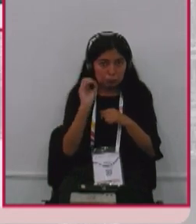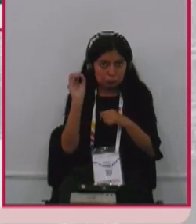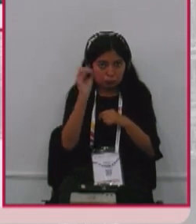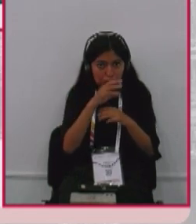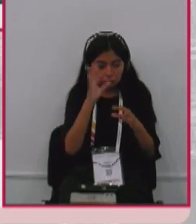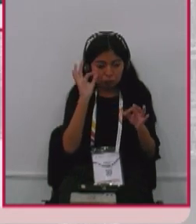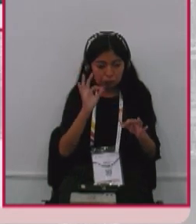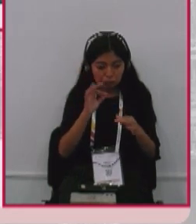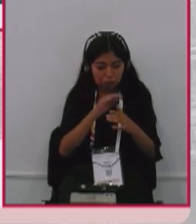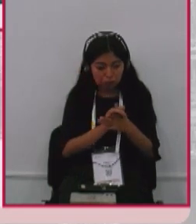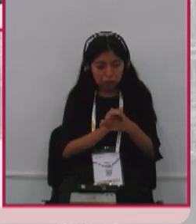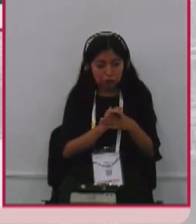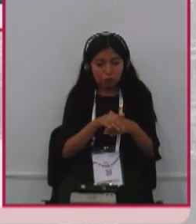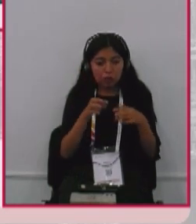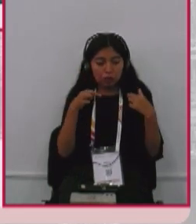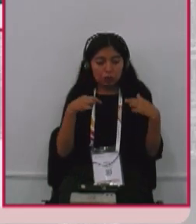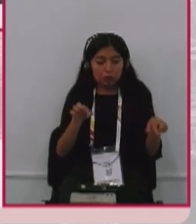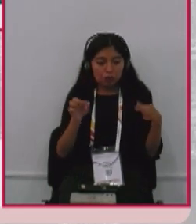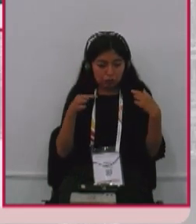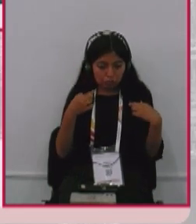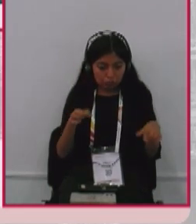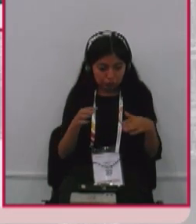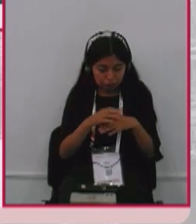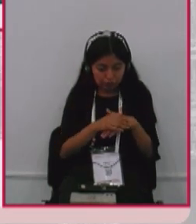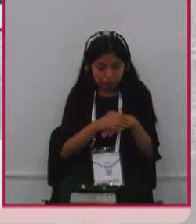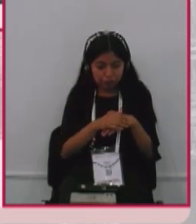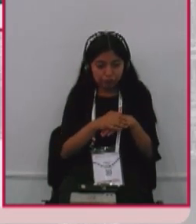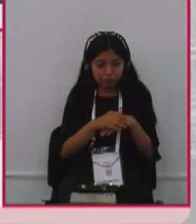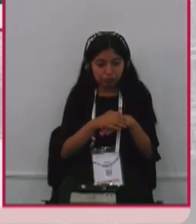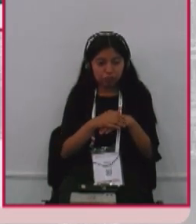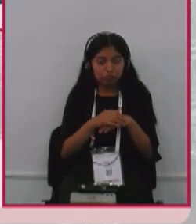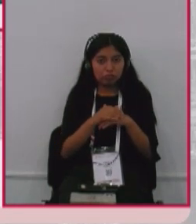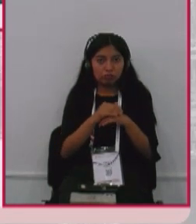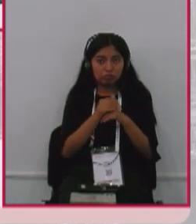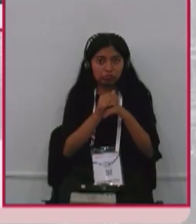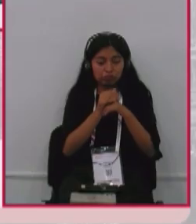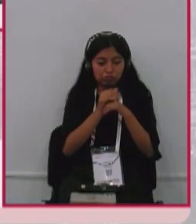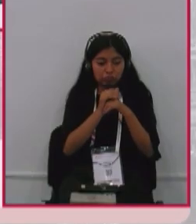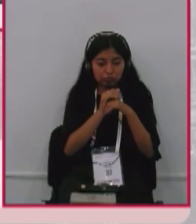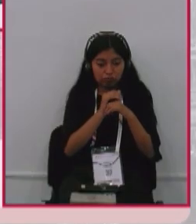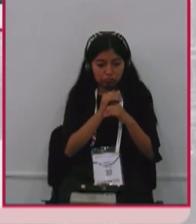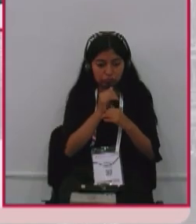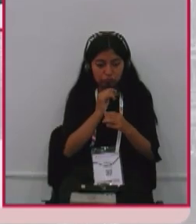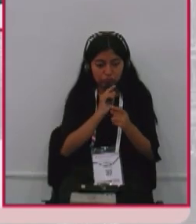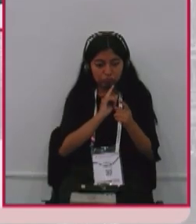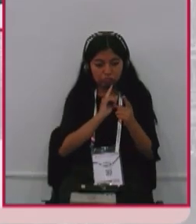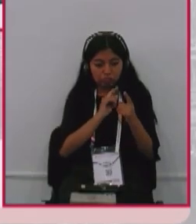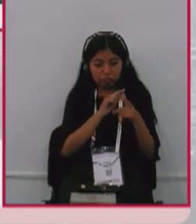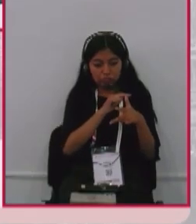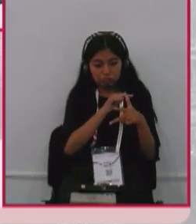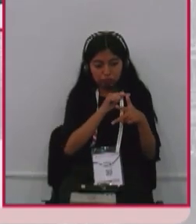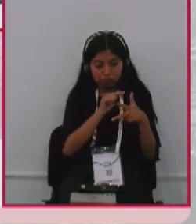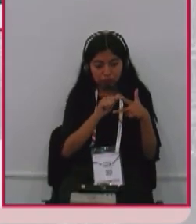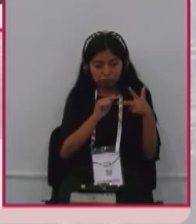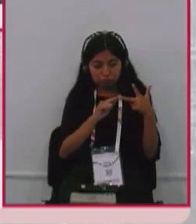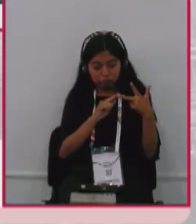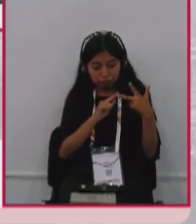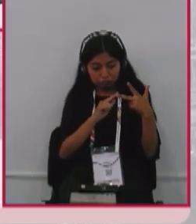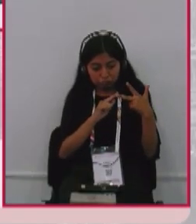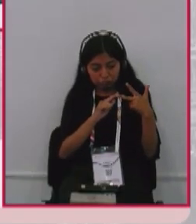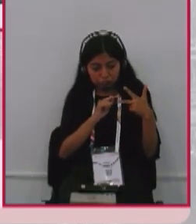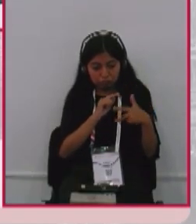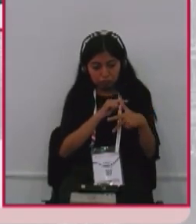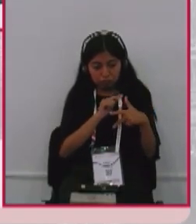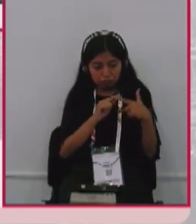permitir entonces poder recuperar partículas más finas en comparación de otras tecnologías. Y hablamos desde 3 micrones, bueno, la celda Jamieson trabaja